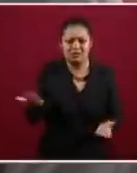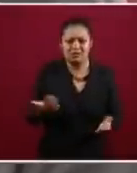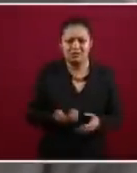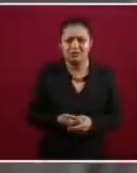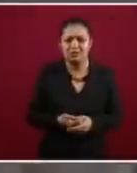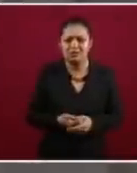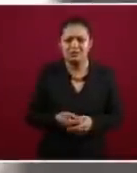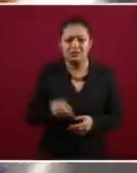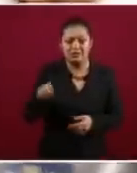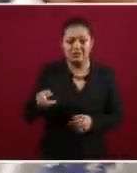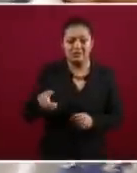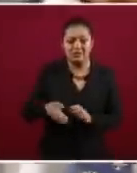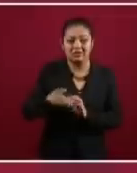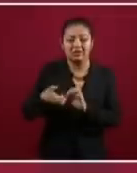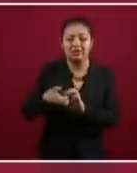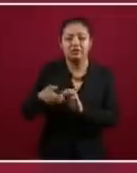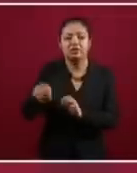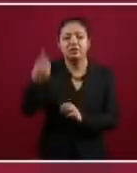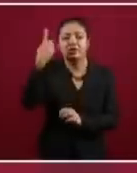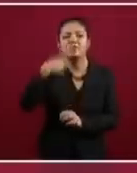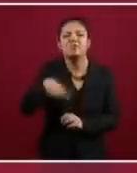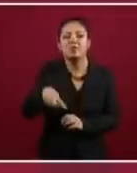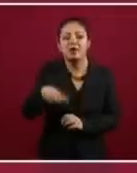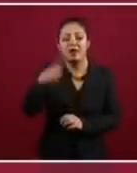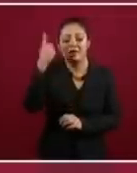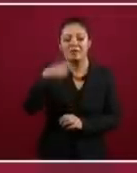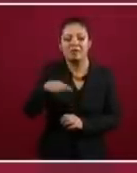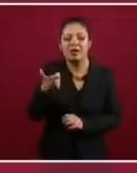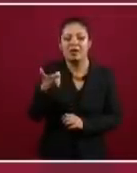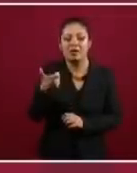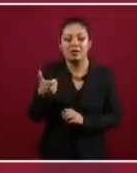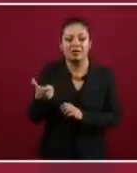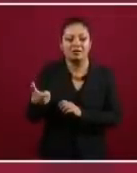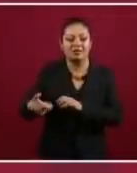Una obra diseñada para robar.